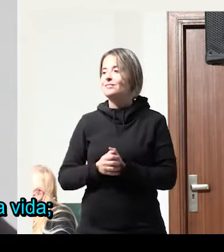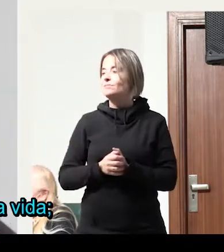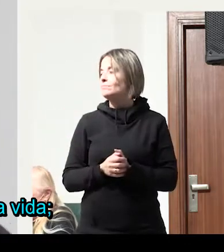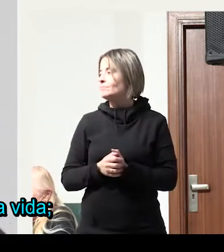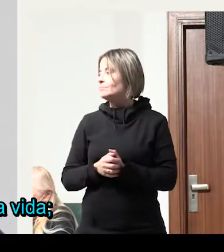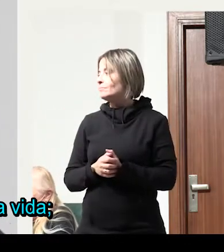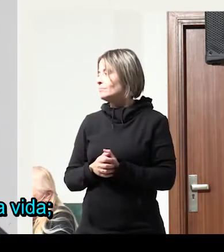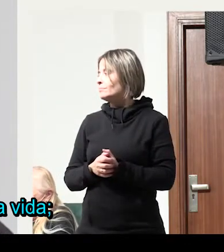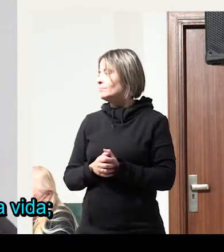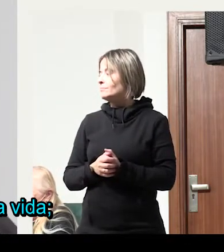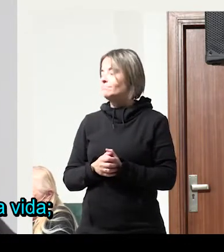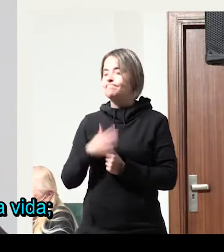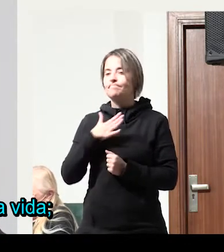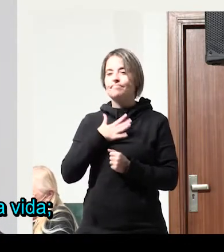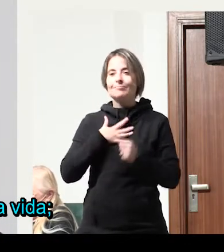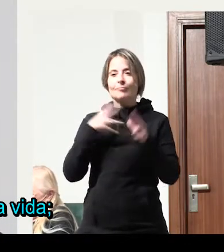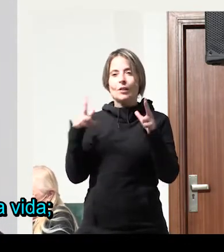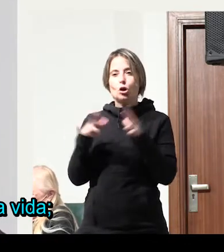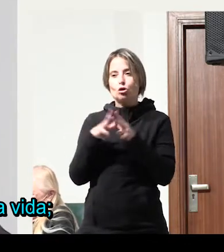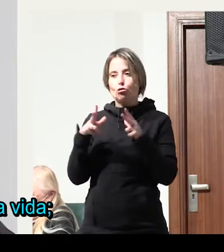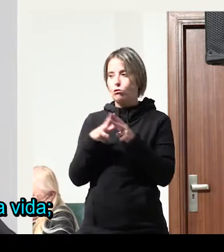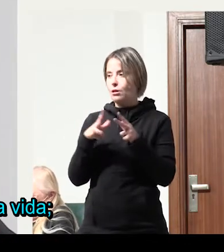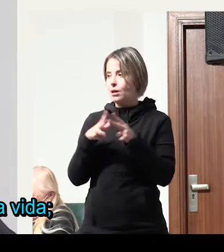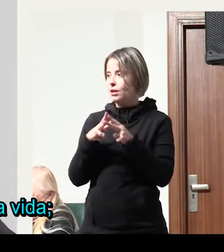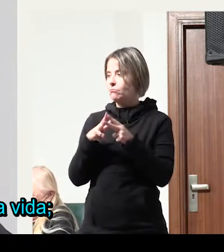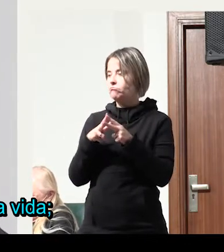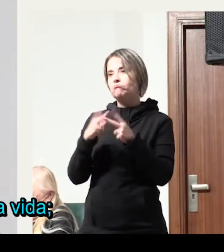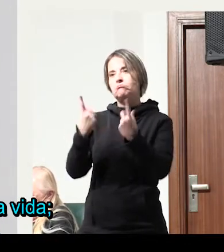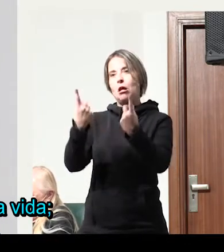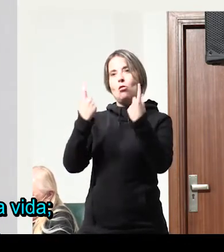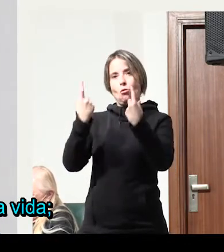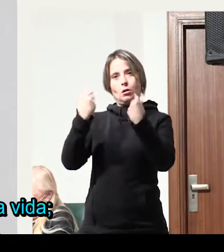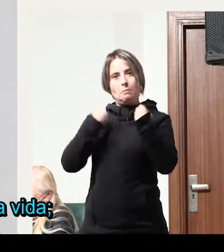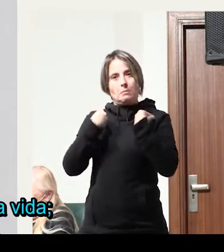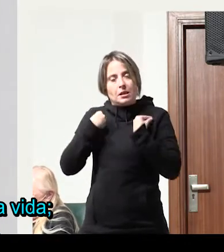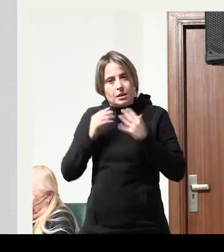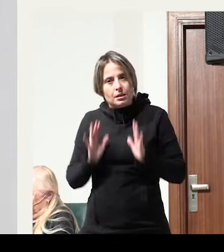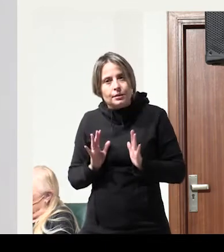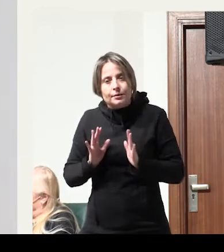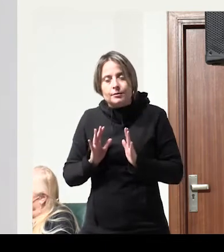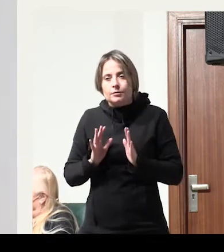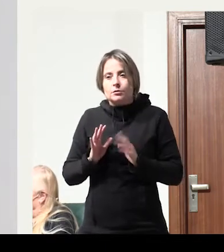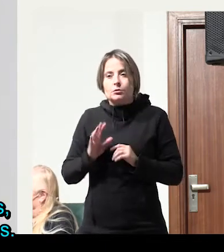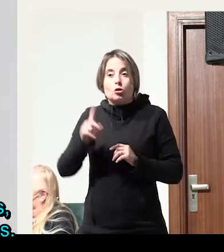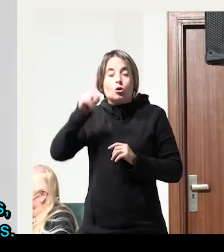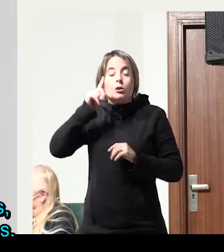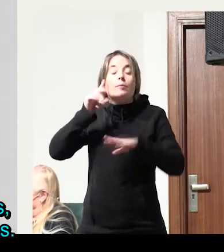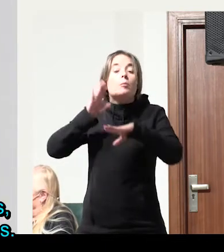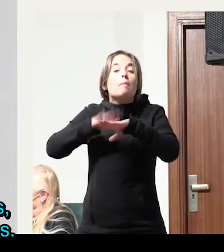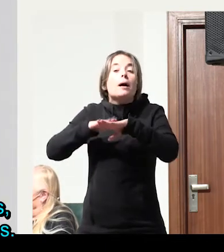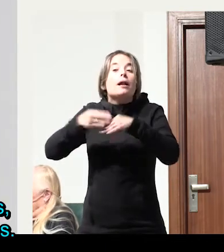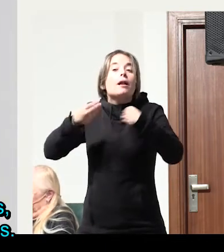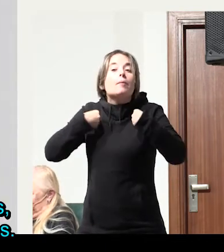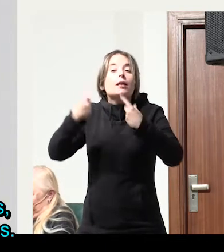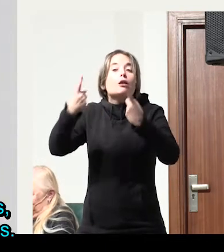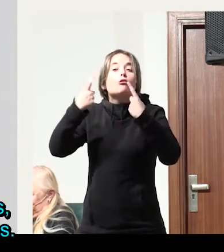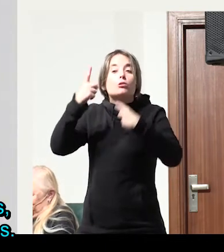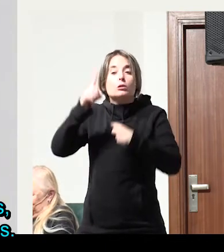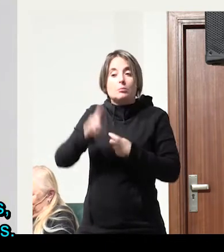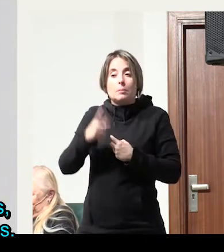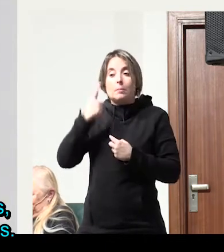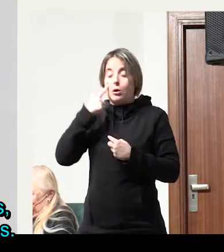Nuestra sociedad nos educa en la vida. No sabemos si para la vida. Pero según avanzan los